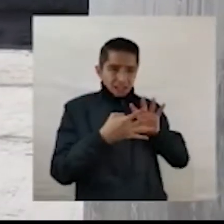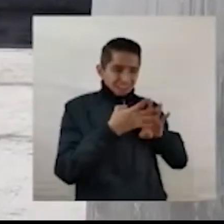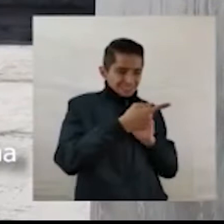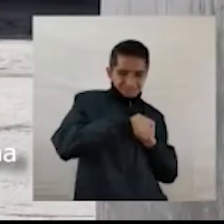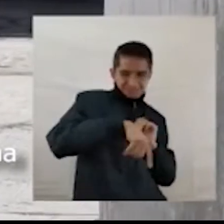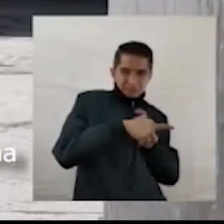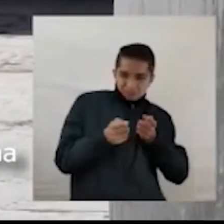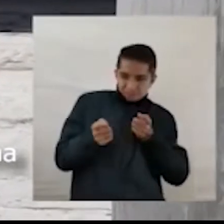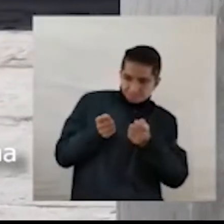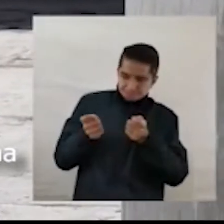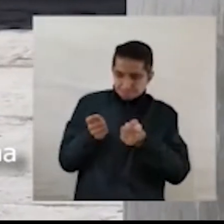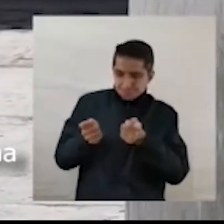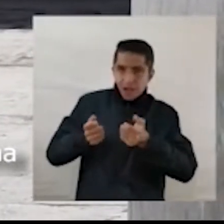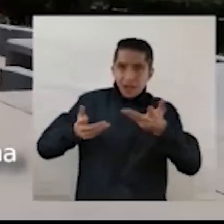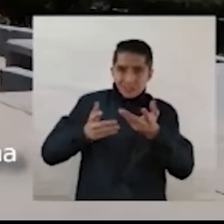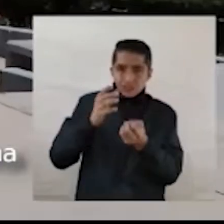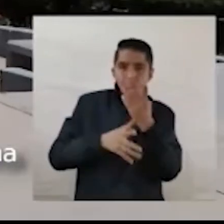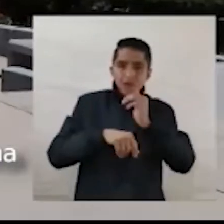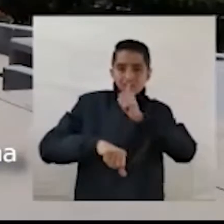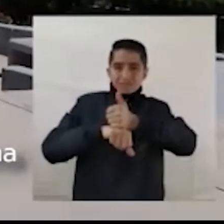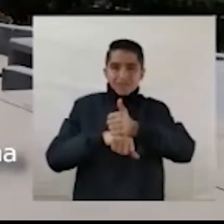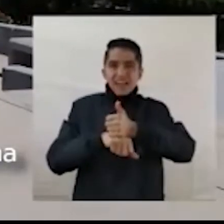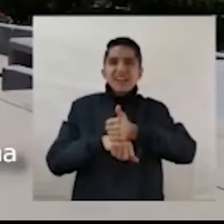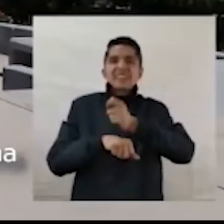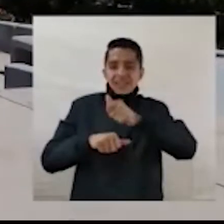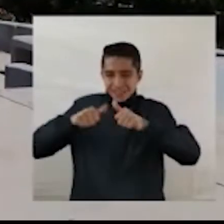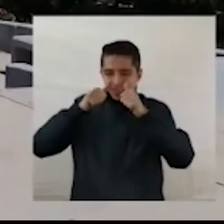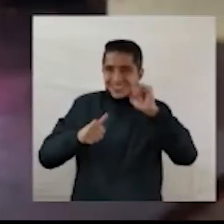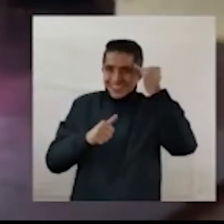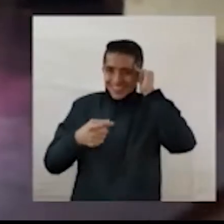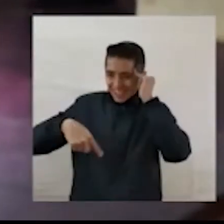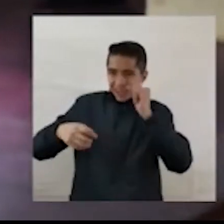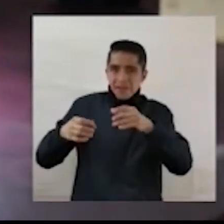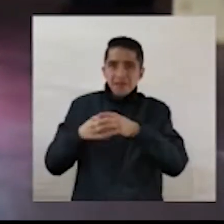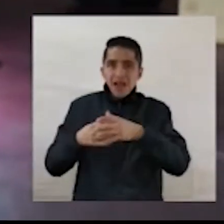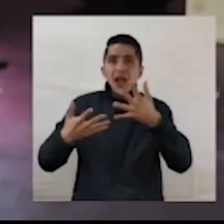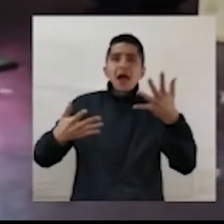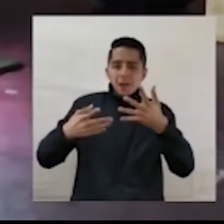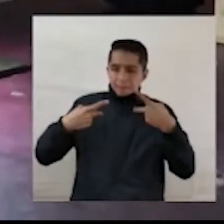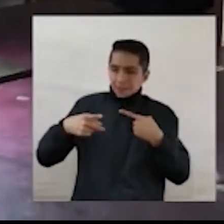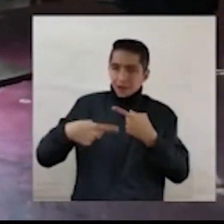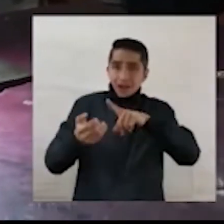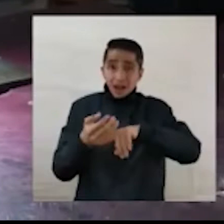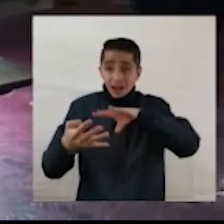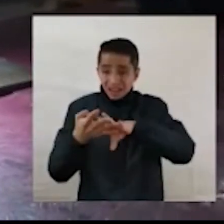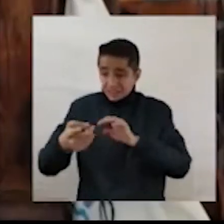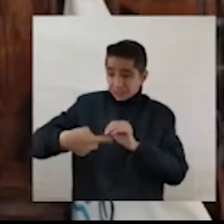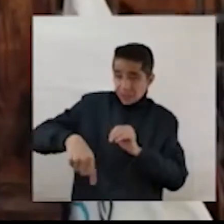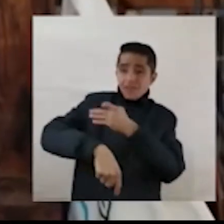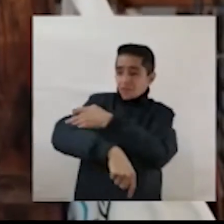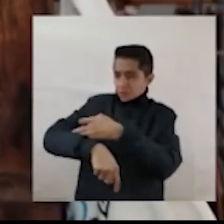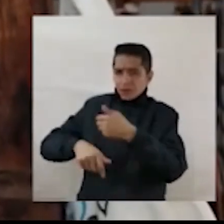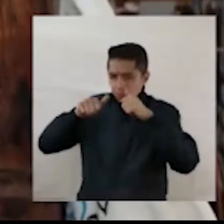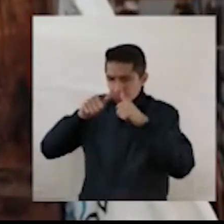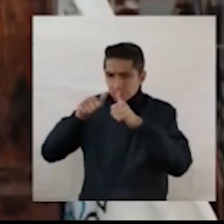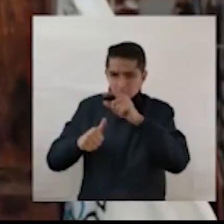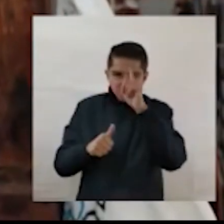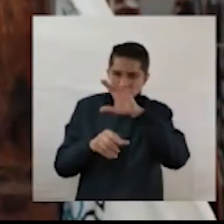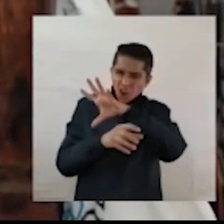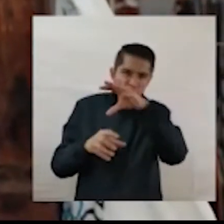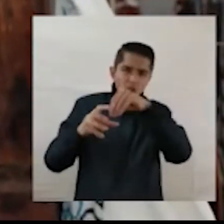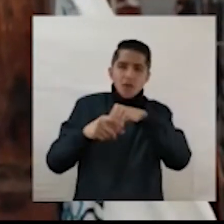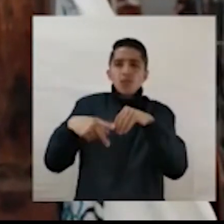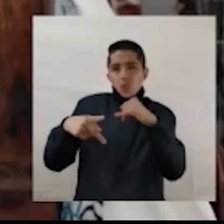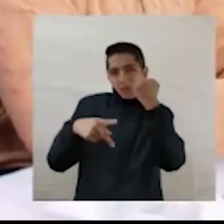de un área de atención indígena la cual otorgará a internos y sus familias asesoría y apoyo integral en su lengua natal el área que estará